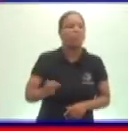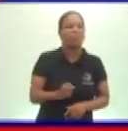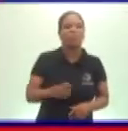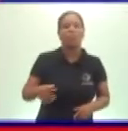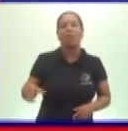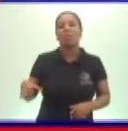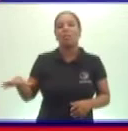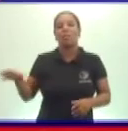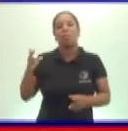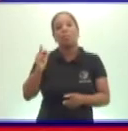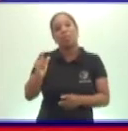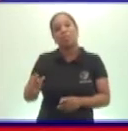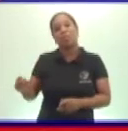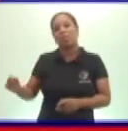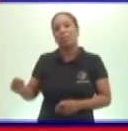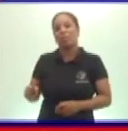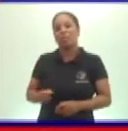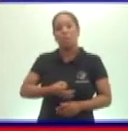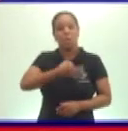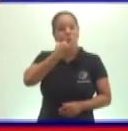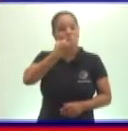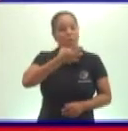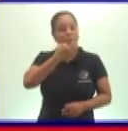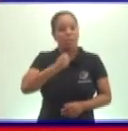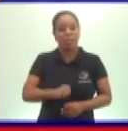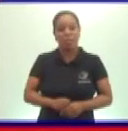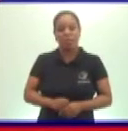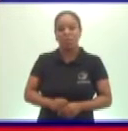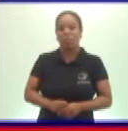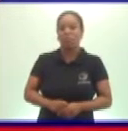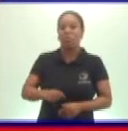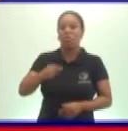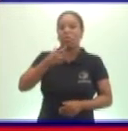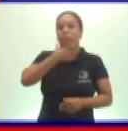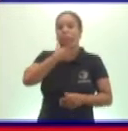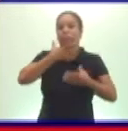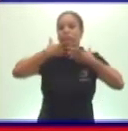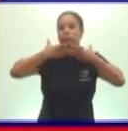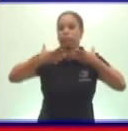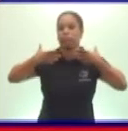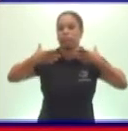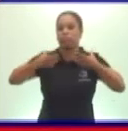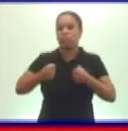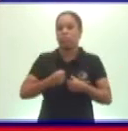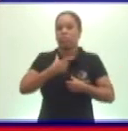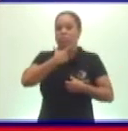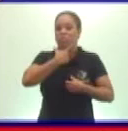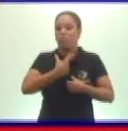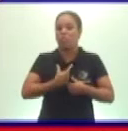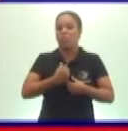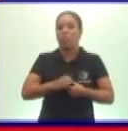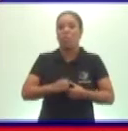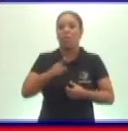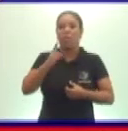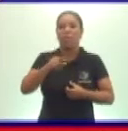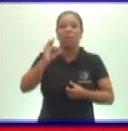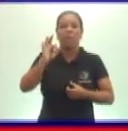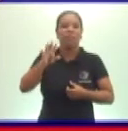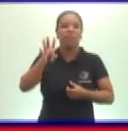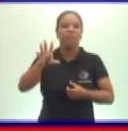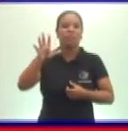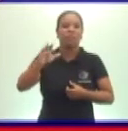critica precisamente Carlos Marx en la ideología alemana en 1845 y lo que ratifica posteriormente